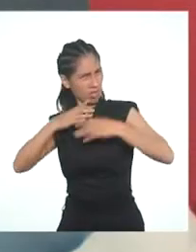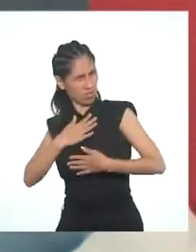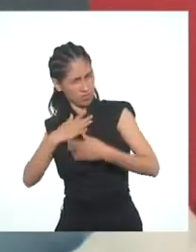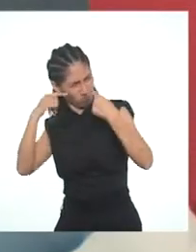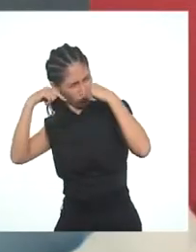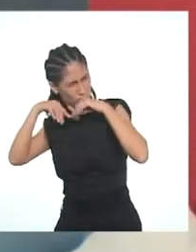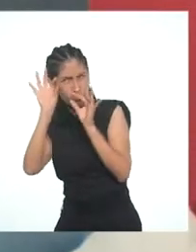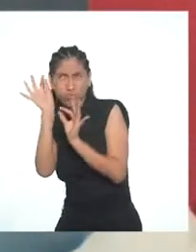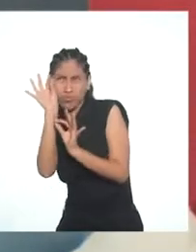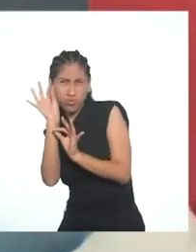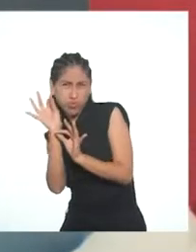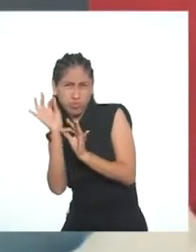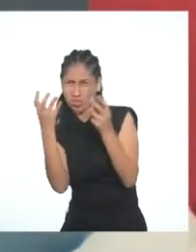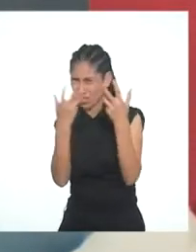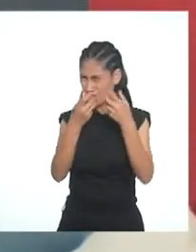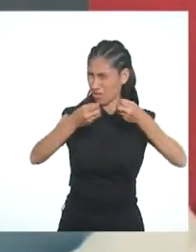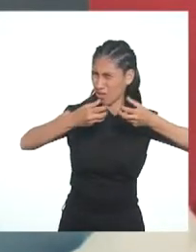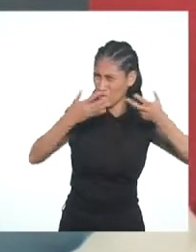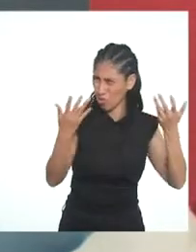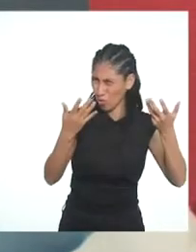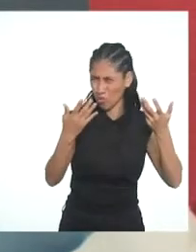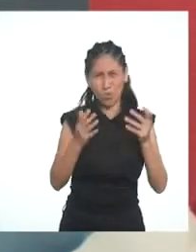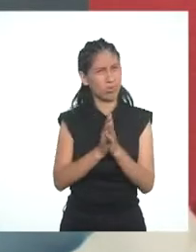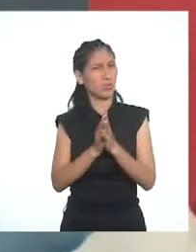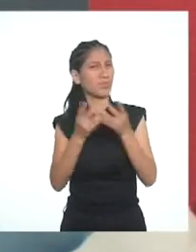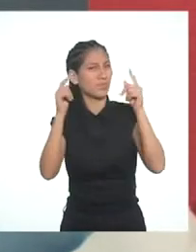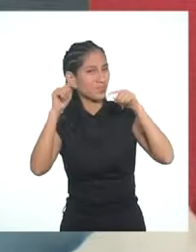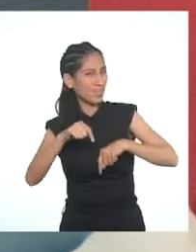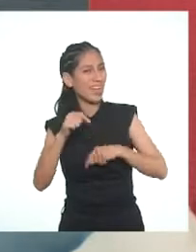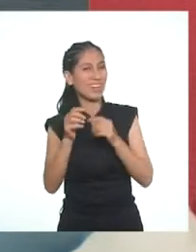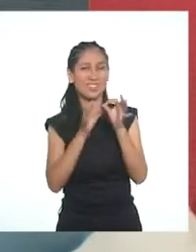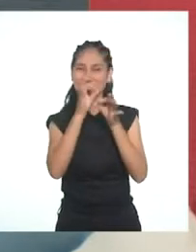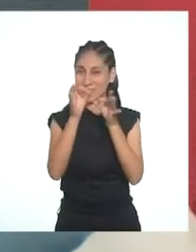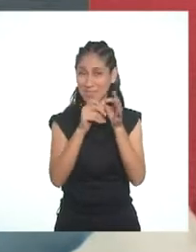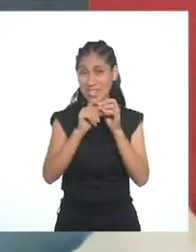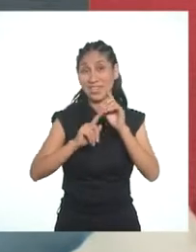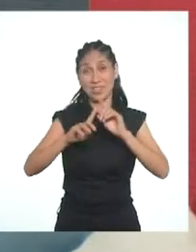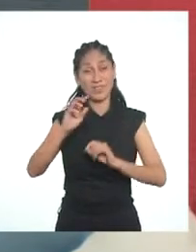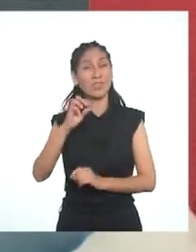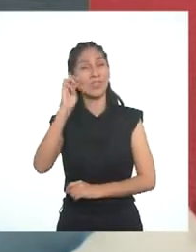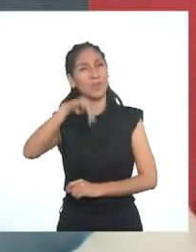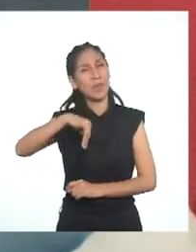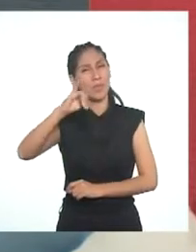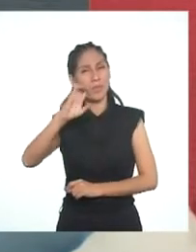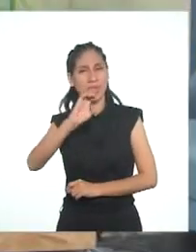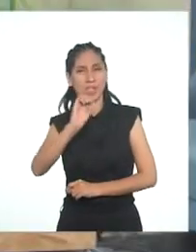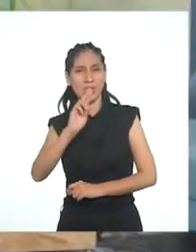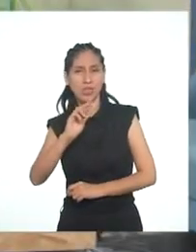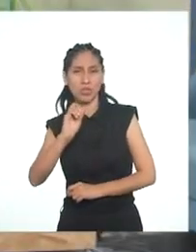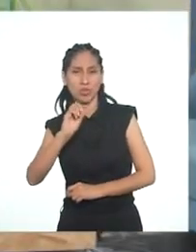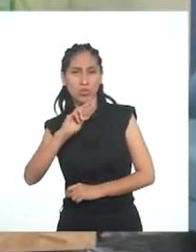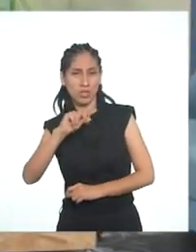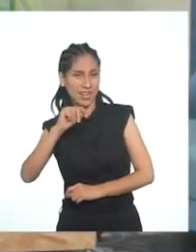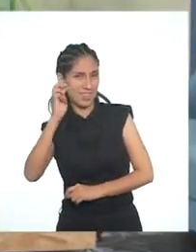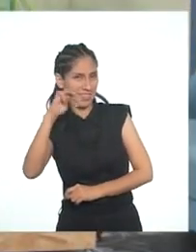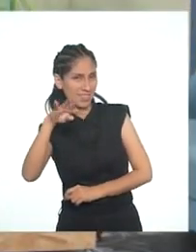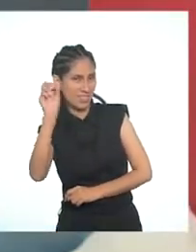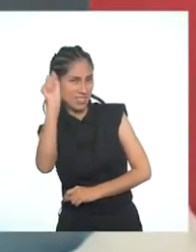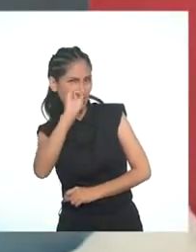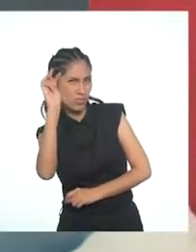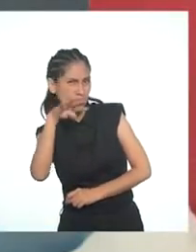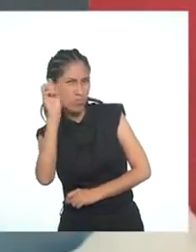para entender la relación, podemos invitar a algunos de las y los estudiantes de quinto y conversar sobre microorganismos y lo que sabemos de